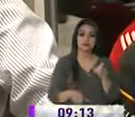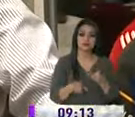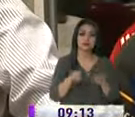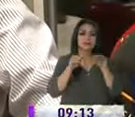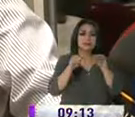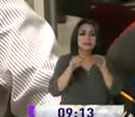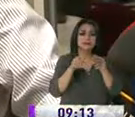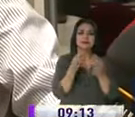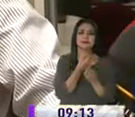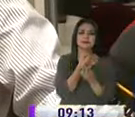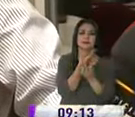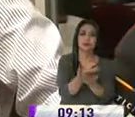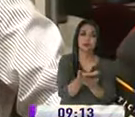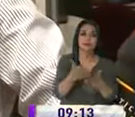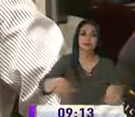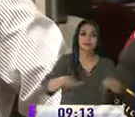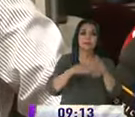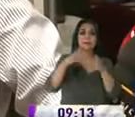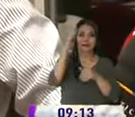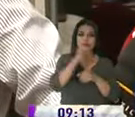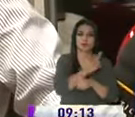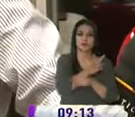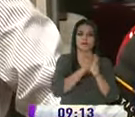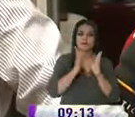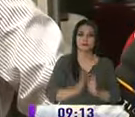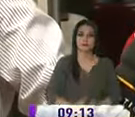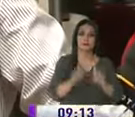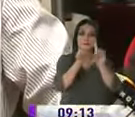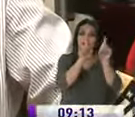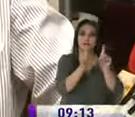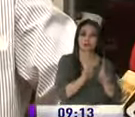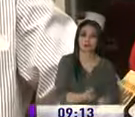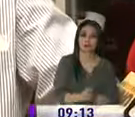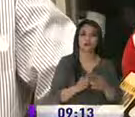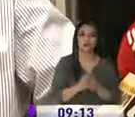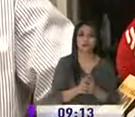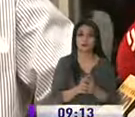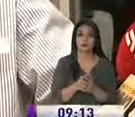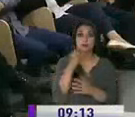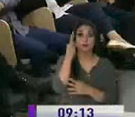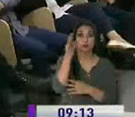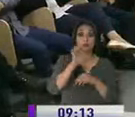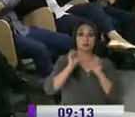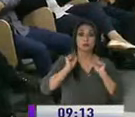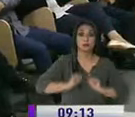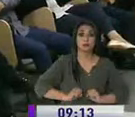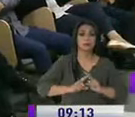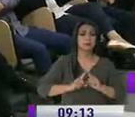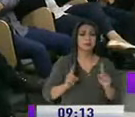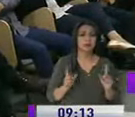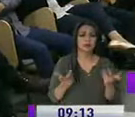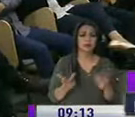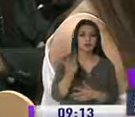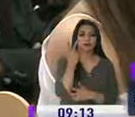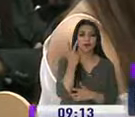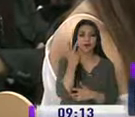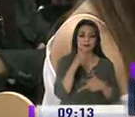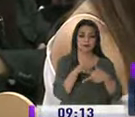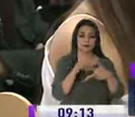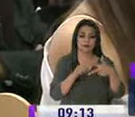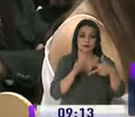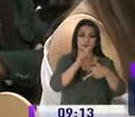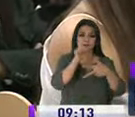la comunidad universitaria especialmente sobre las preguntas y el futuro del país. Pero esta vez fueron tres las preguntas